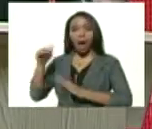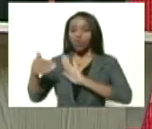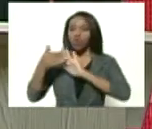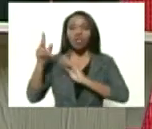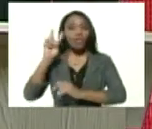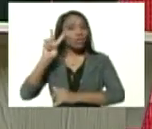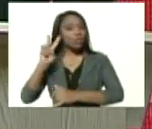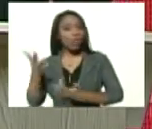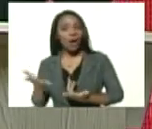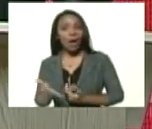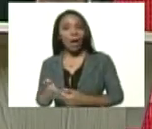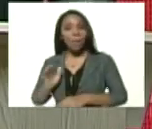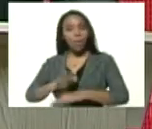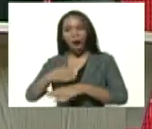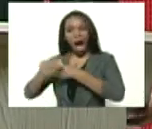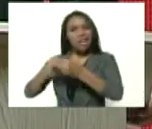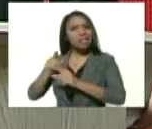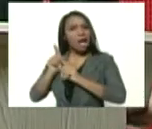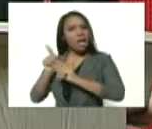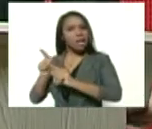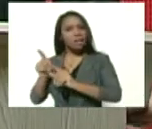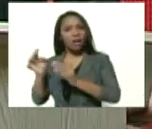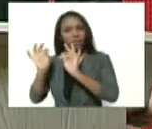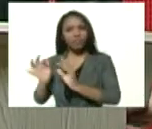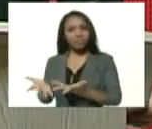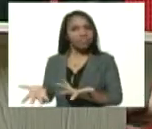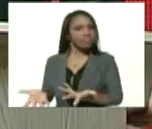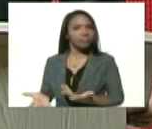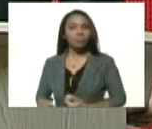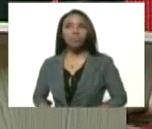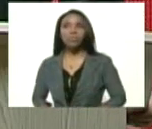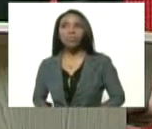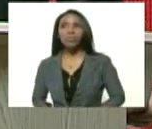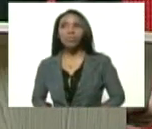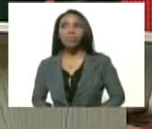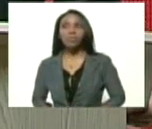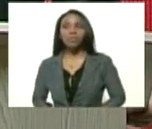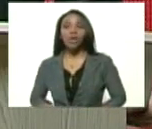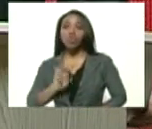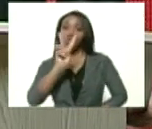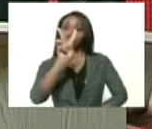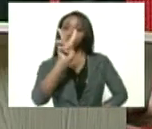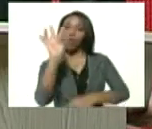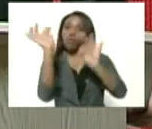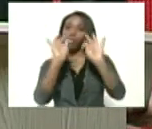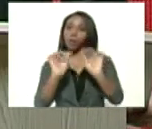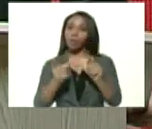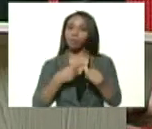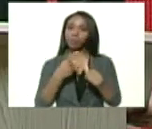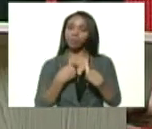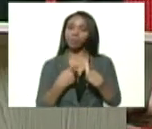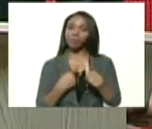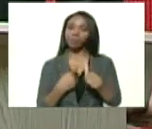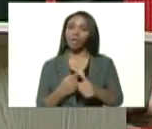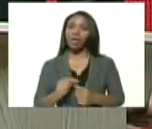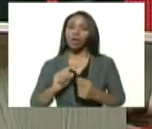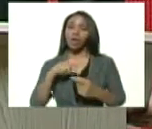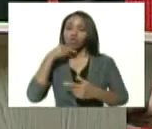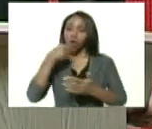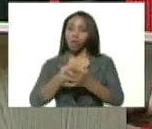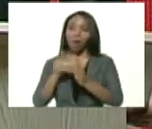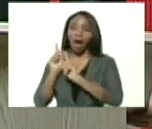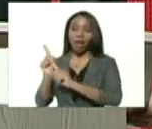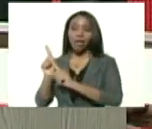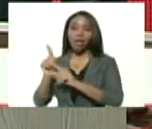Venezuela, pues hace esa confesión? Por dos razones principales. Lo menciona allí y luego